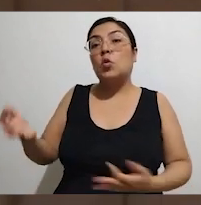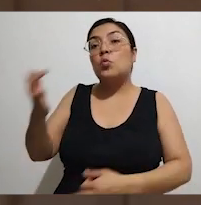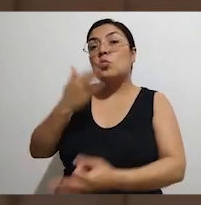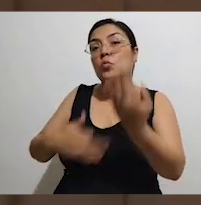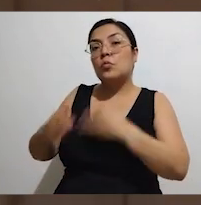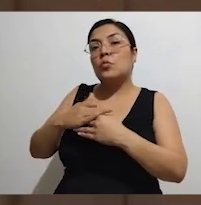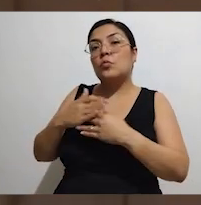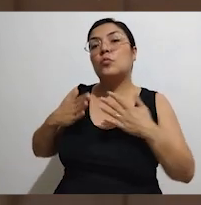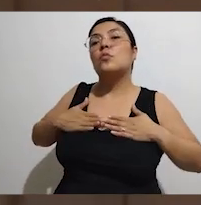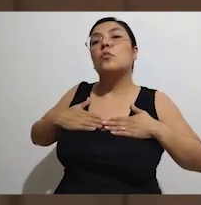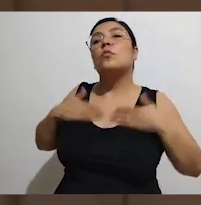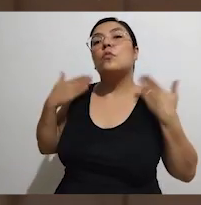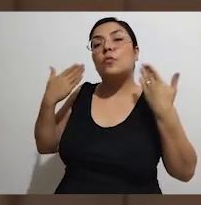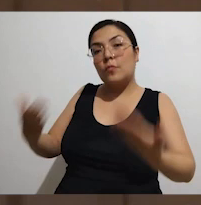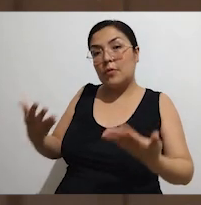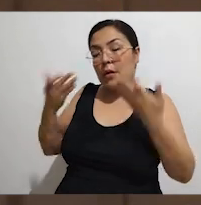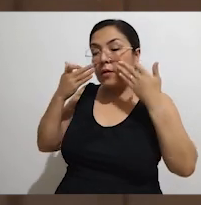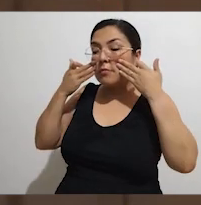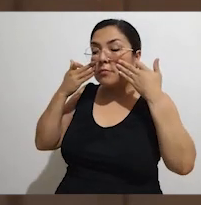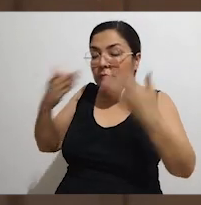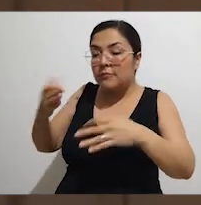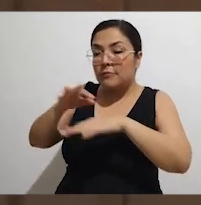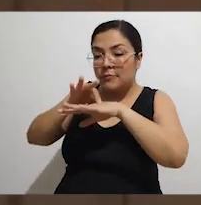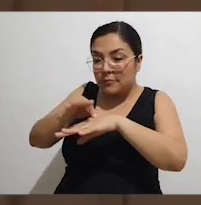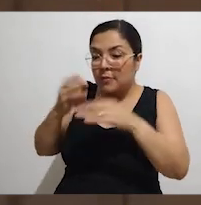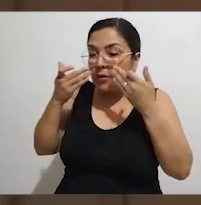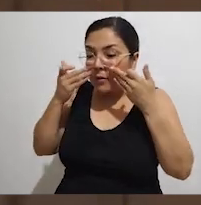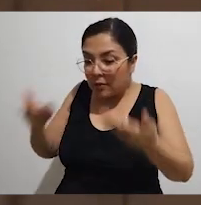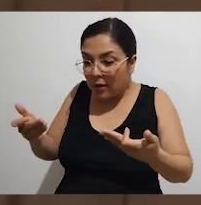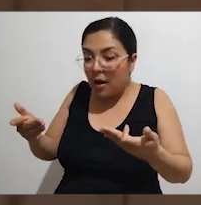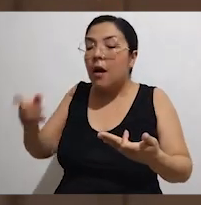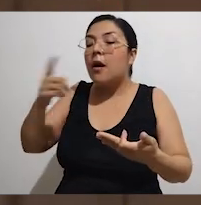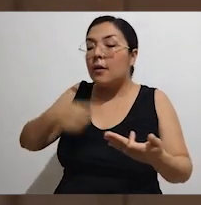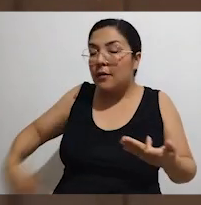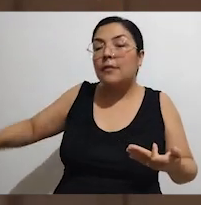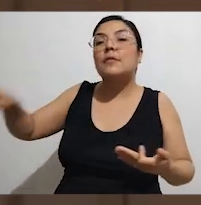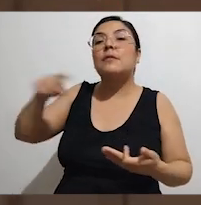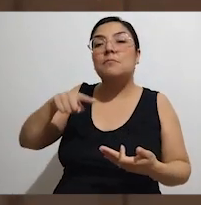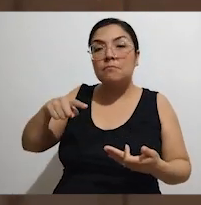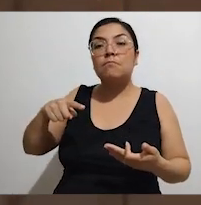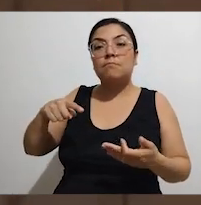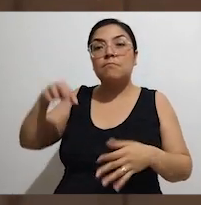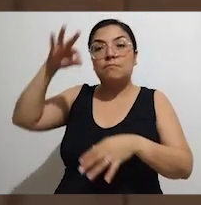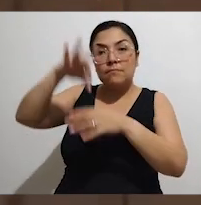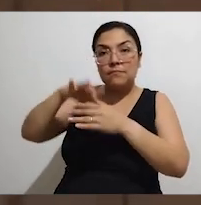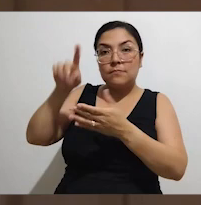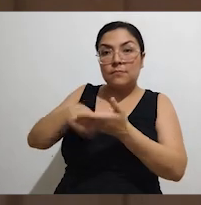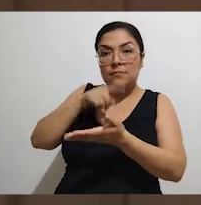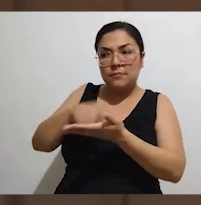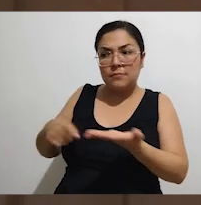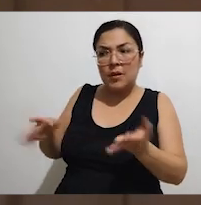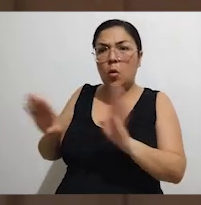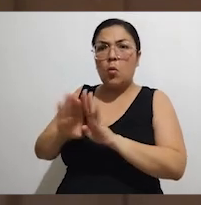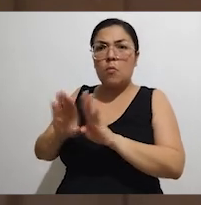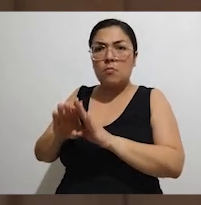y testimonio de lo que ocurrió en una jornada electoral, para que de esta forma el proceso en su conjunto pueda ser evaluado desde ojos